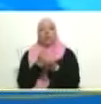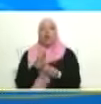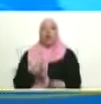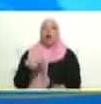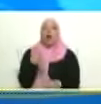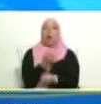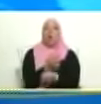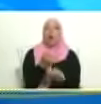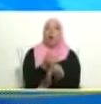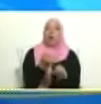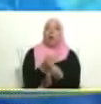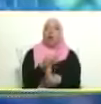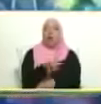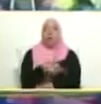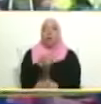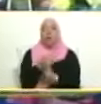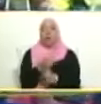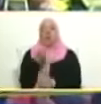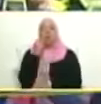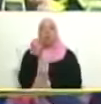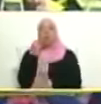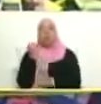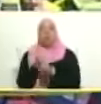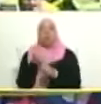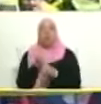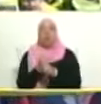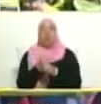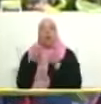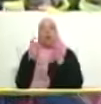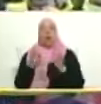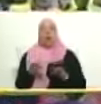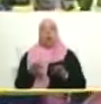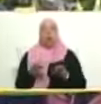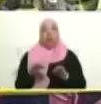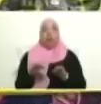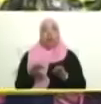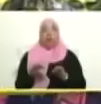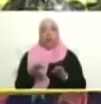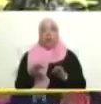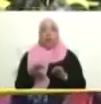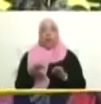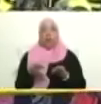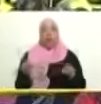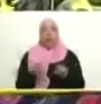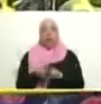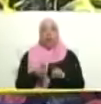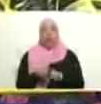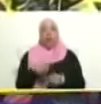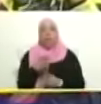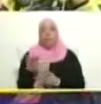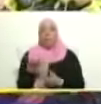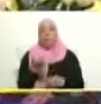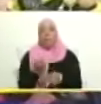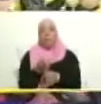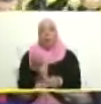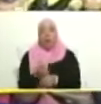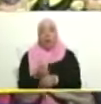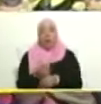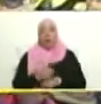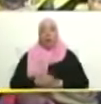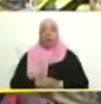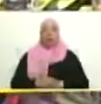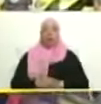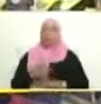graduandos de la Universidad Experimental de la Seguridad. Igual bomberos.